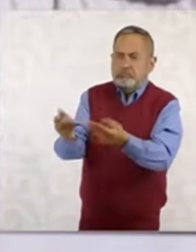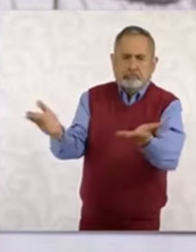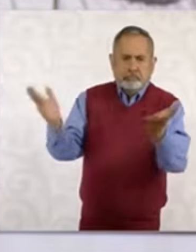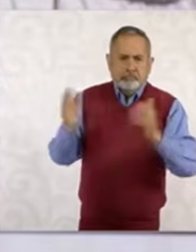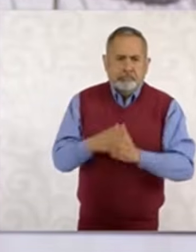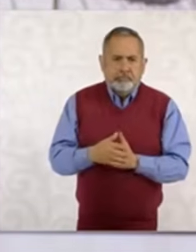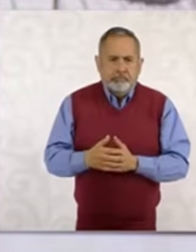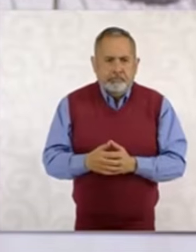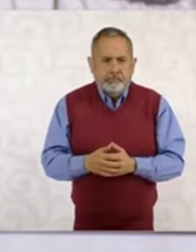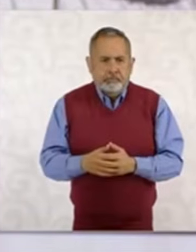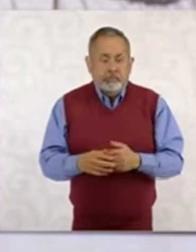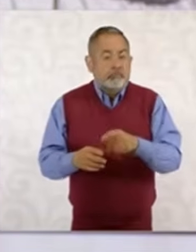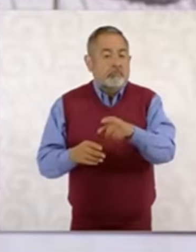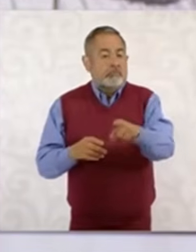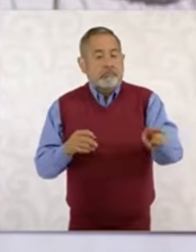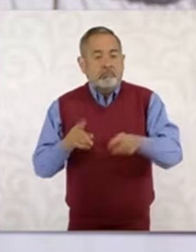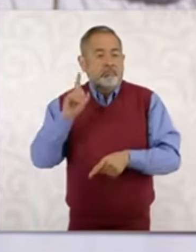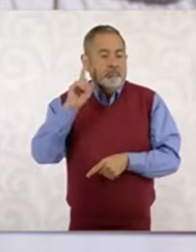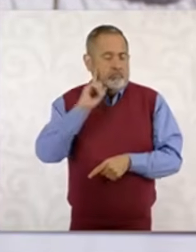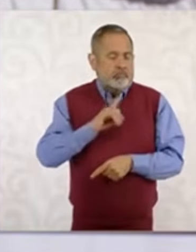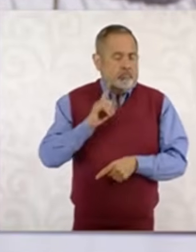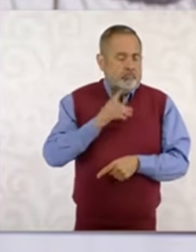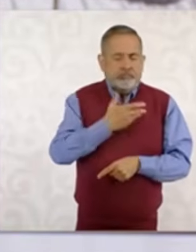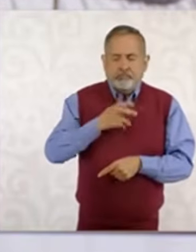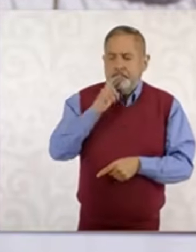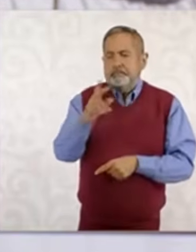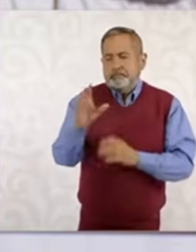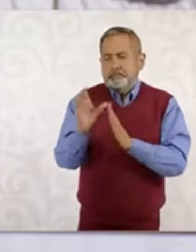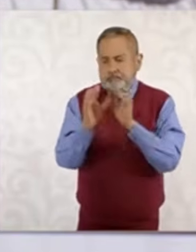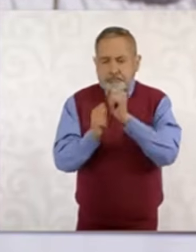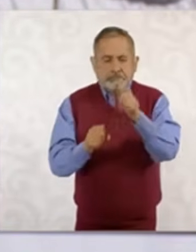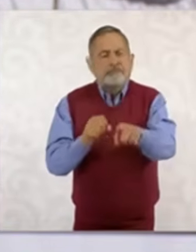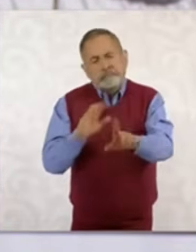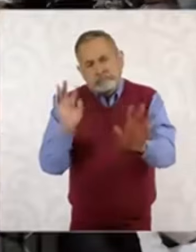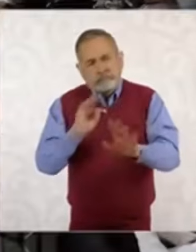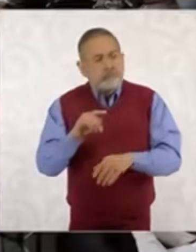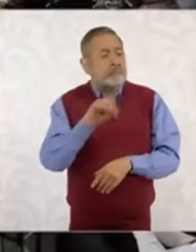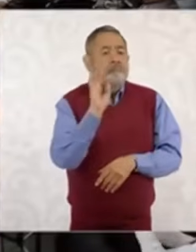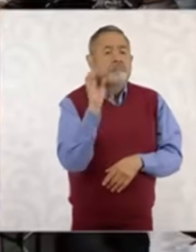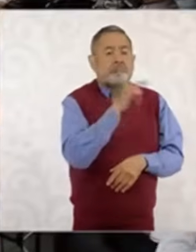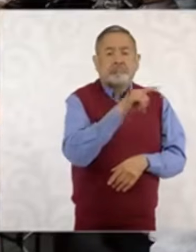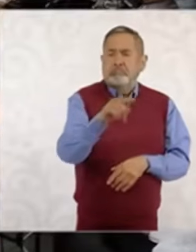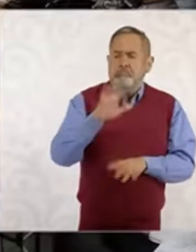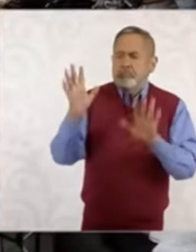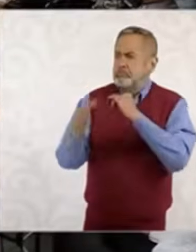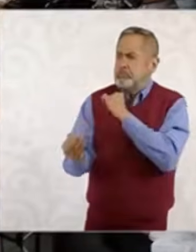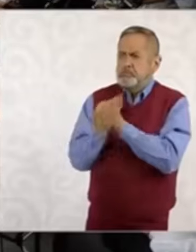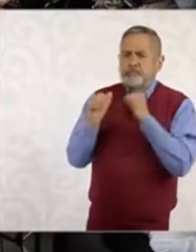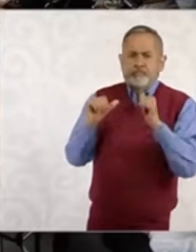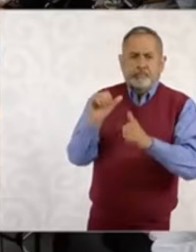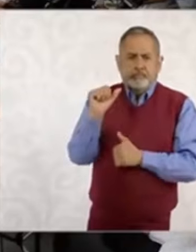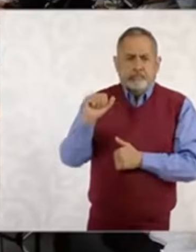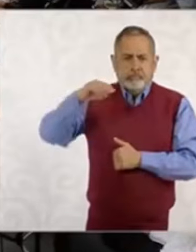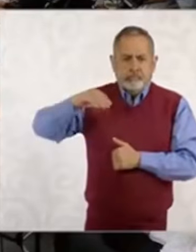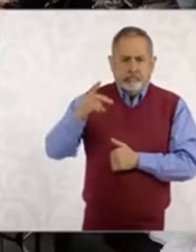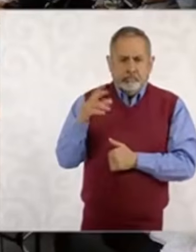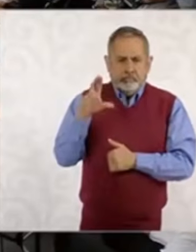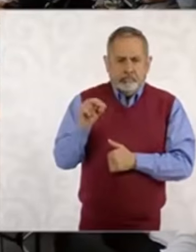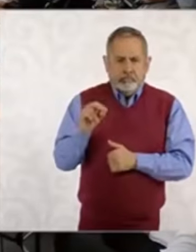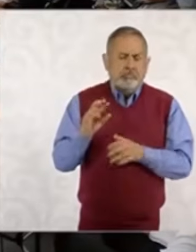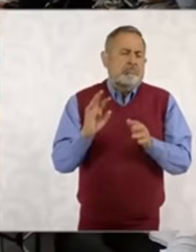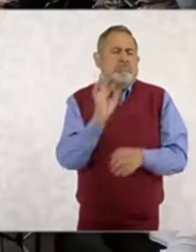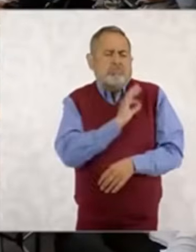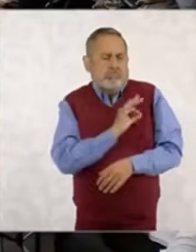También se pueden amparar, aunque es reforma constitucional. Recuerden que ya no hay amparo frente a reforma, pero